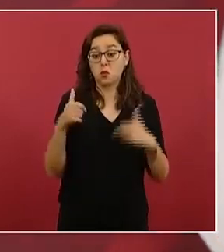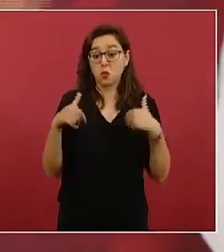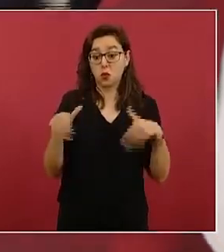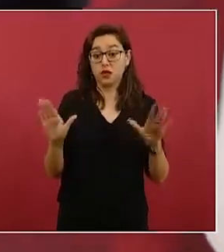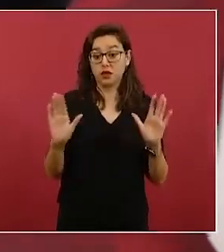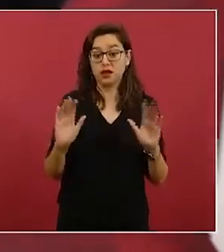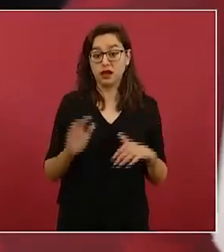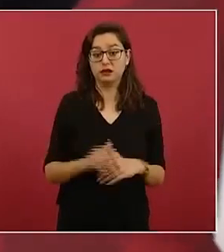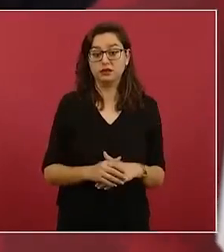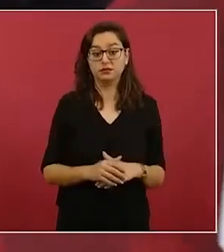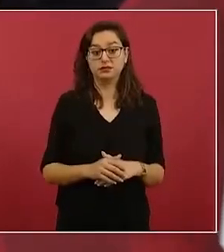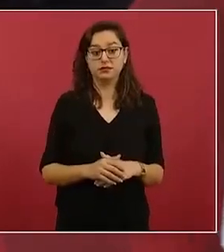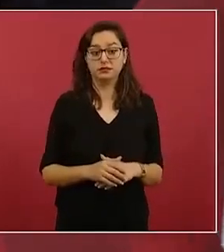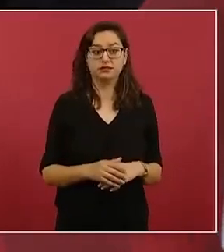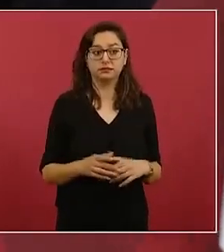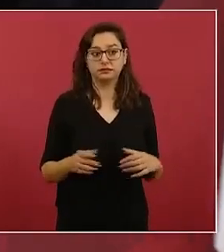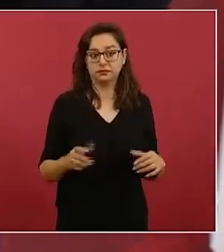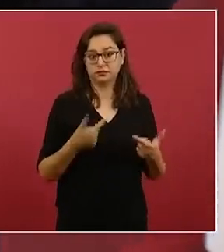pero eso es allá,